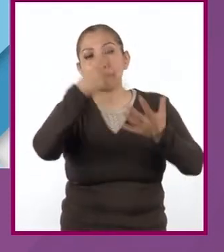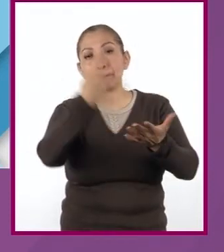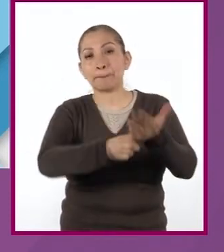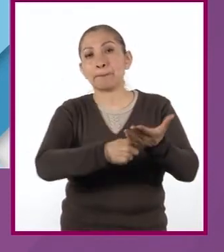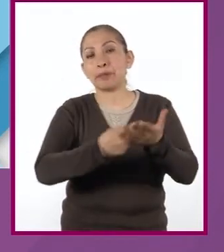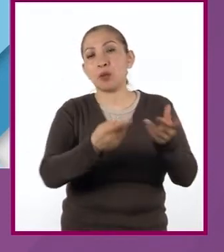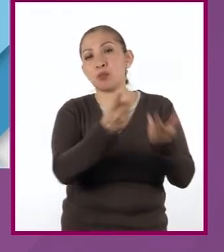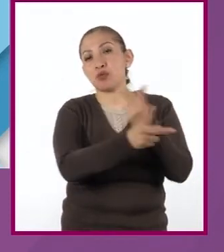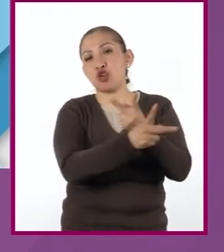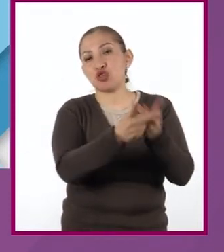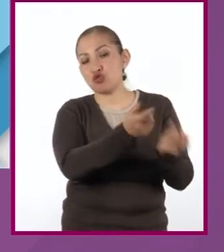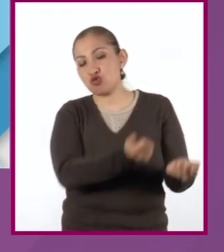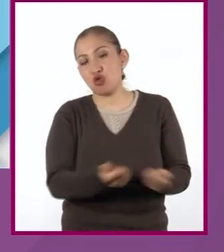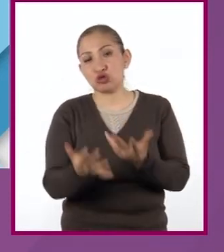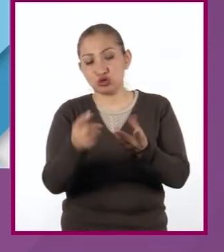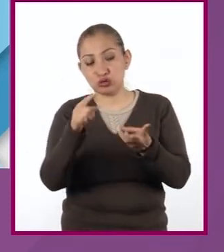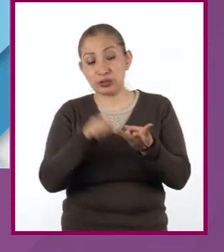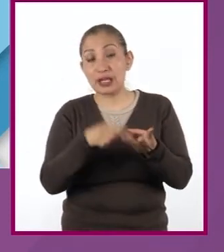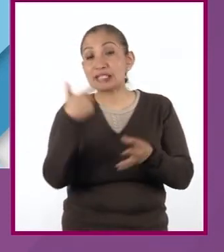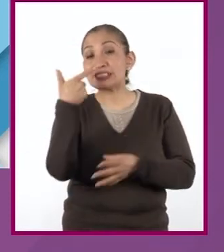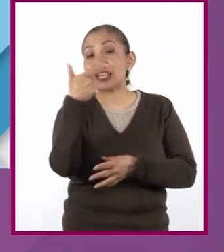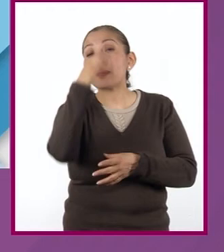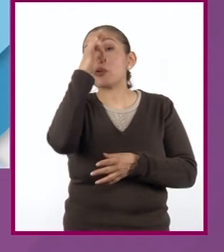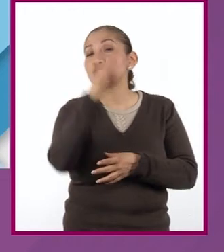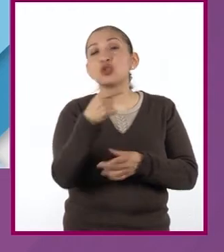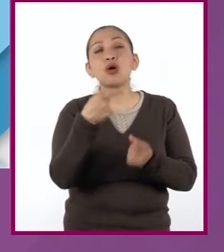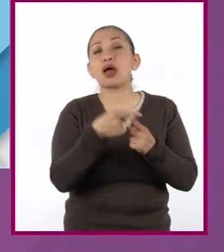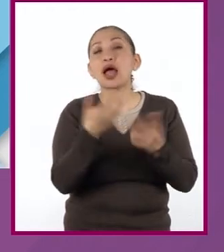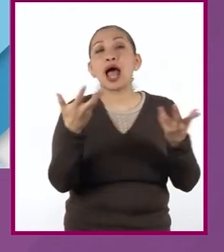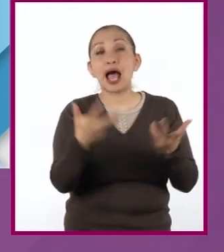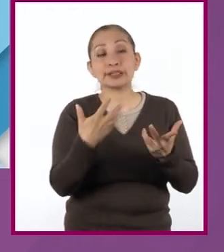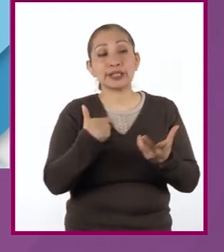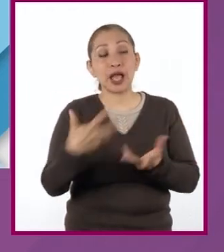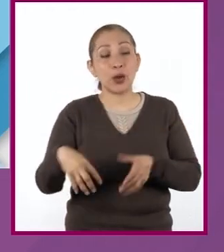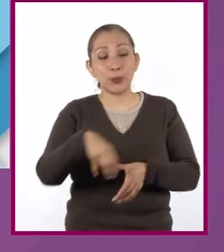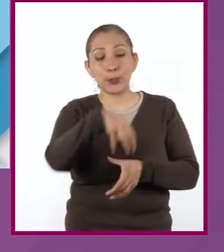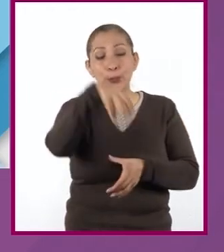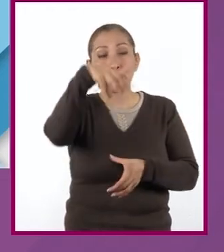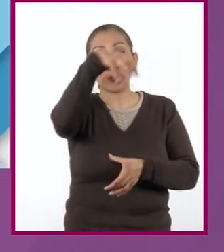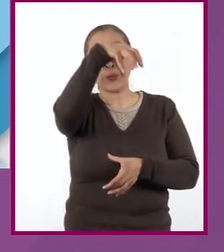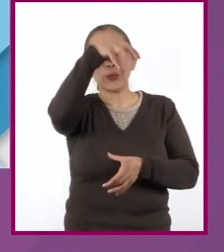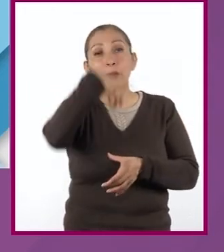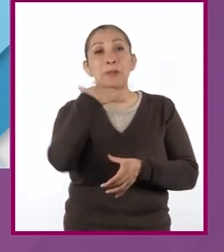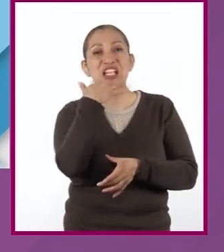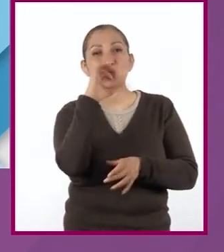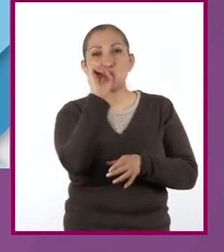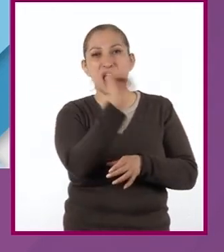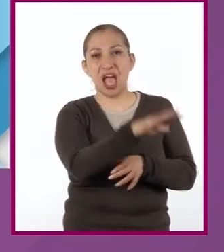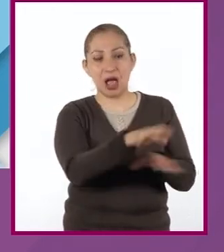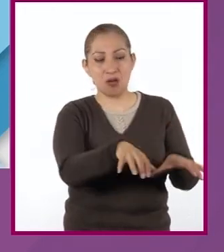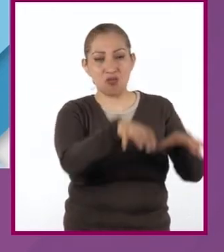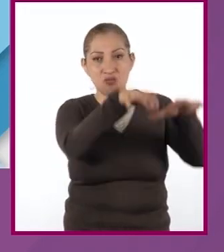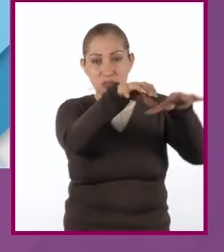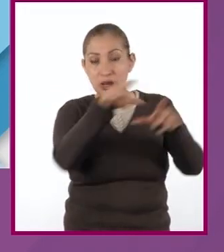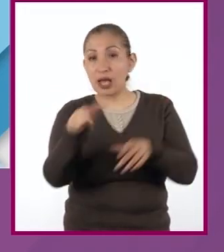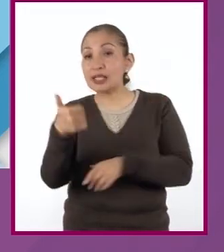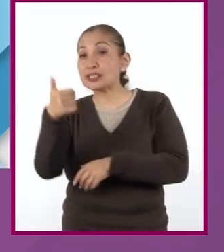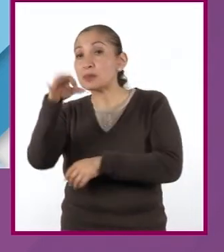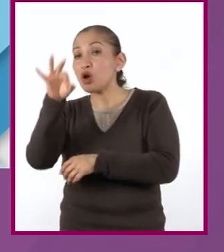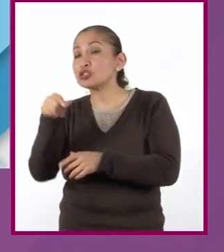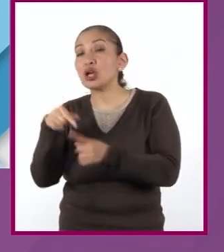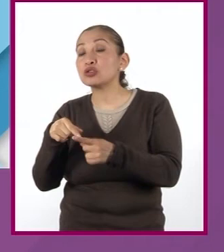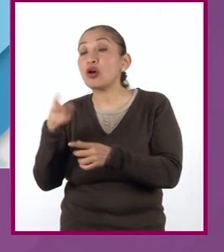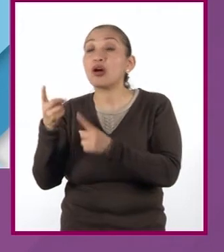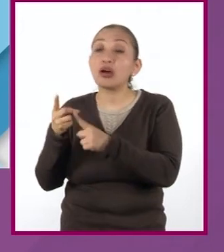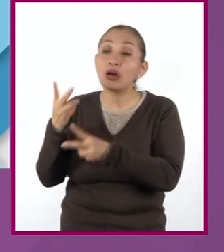industriales, 7% corresponde a emisiones por manejo de residuos, 6%